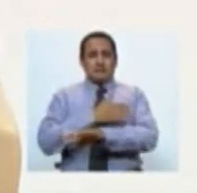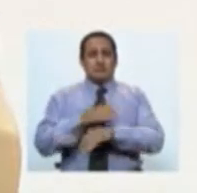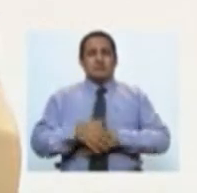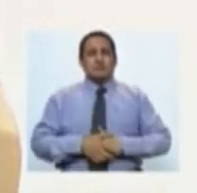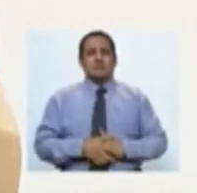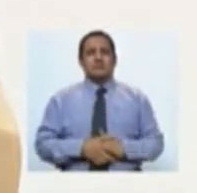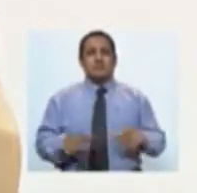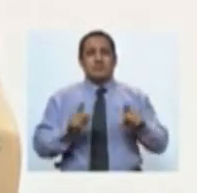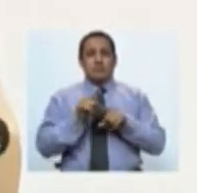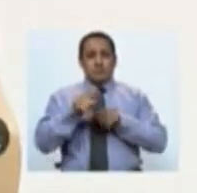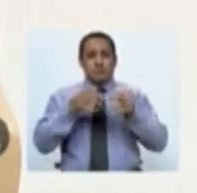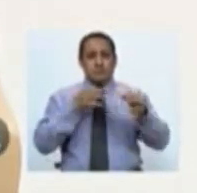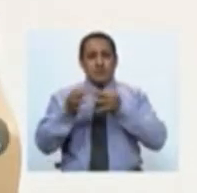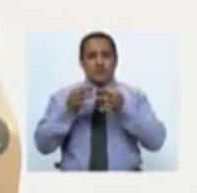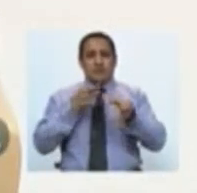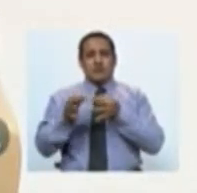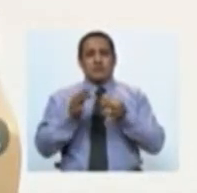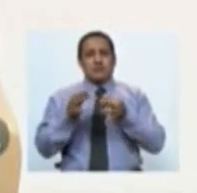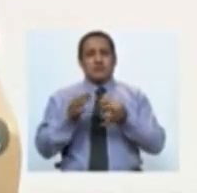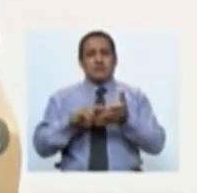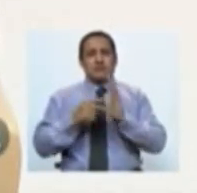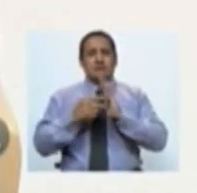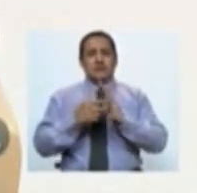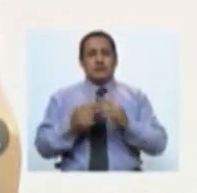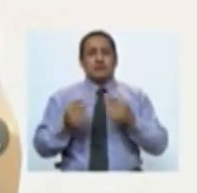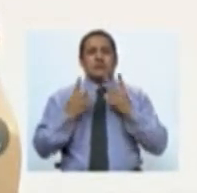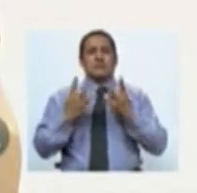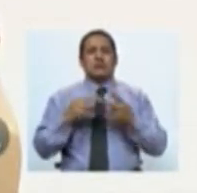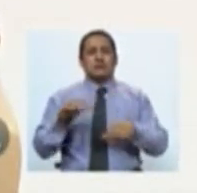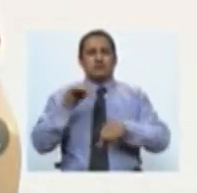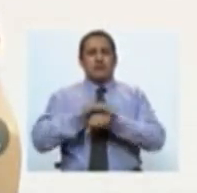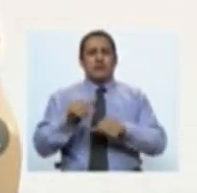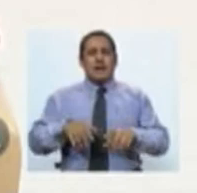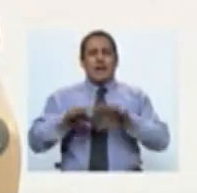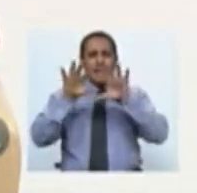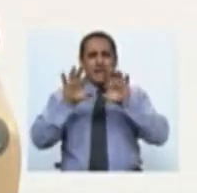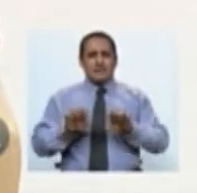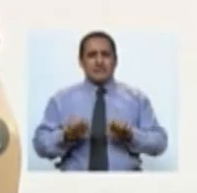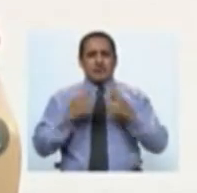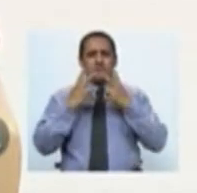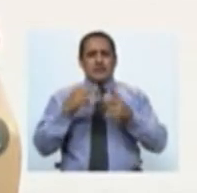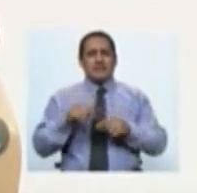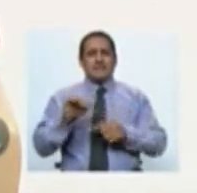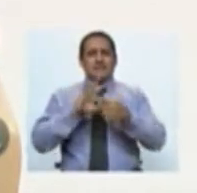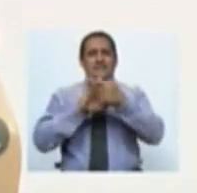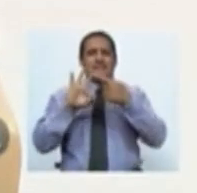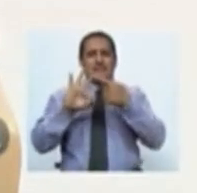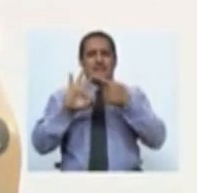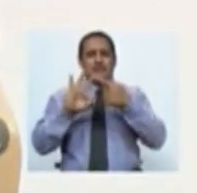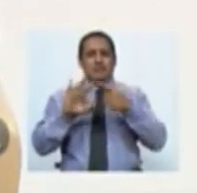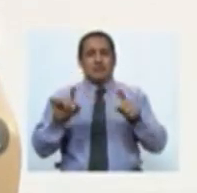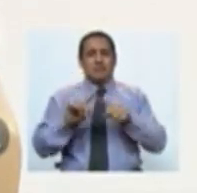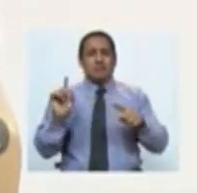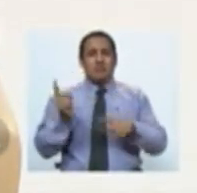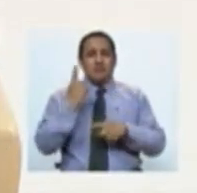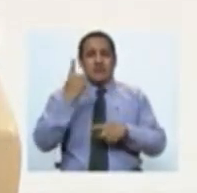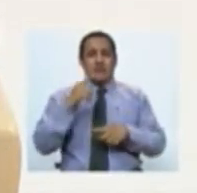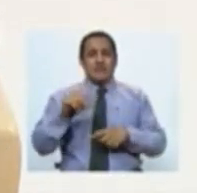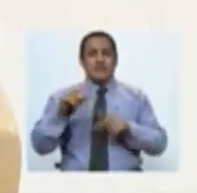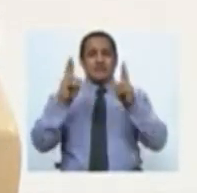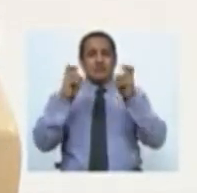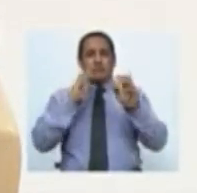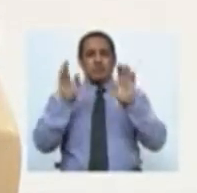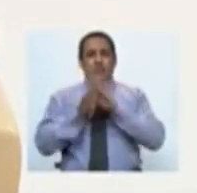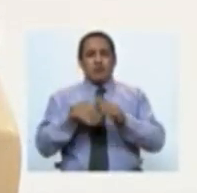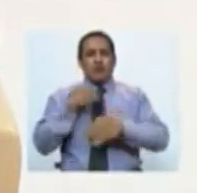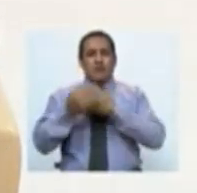que usted refiere toca respecto de la evaluación de desempeño 3 temas. El primero, si